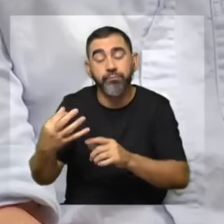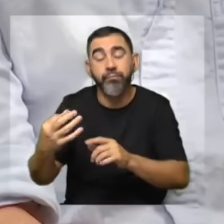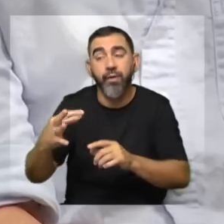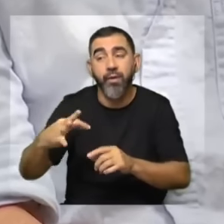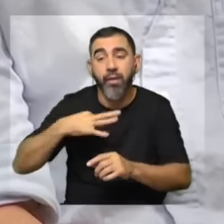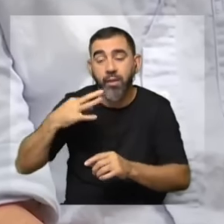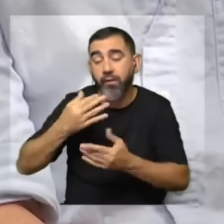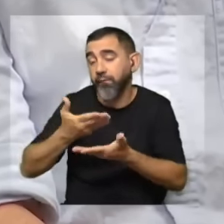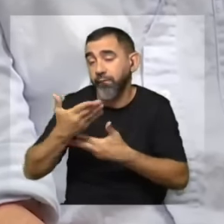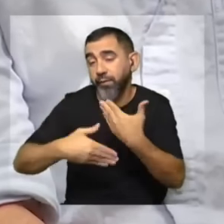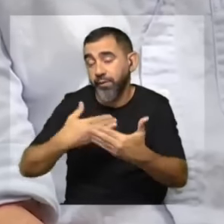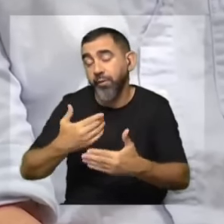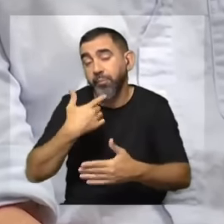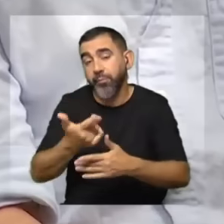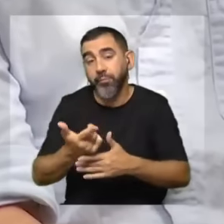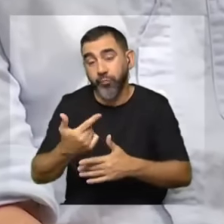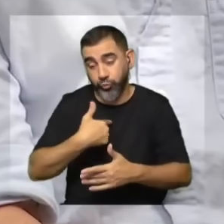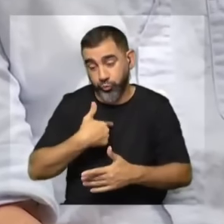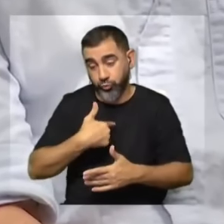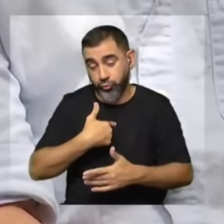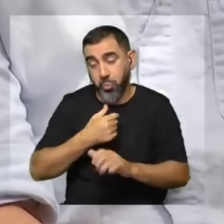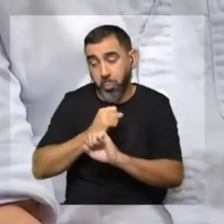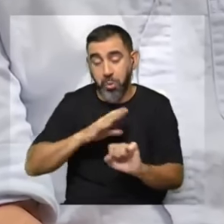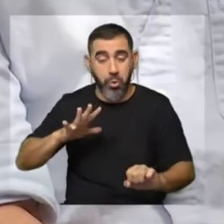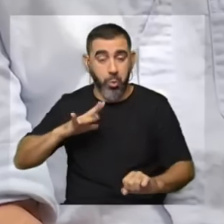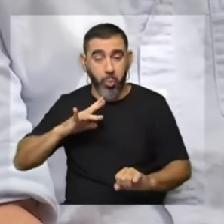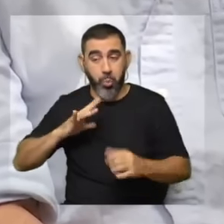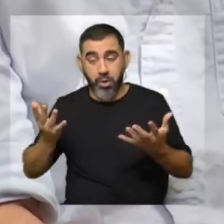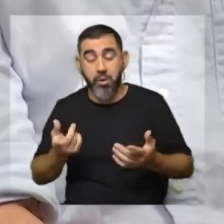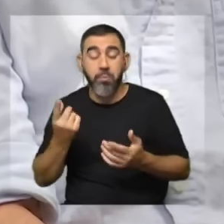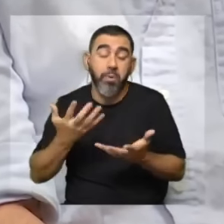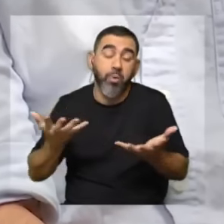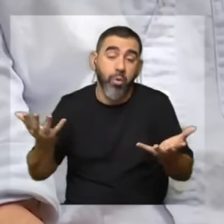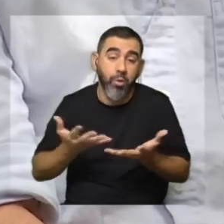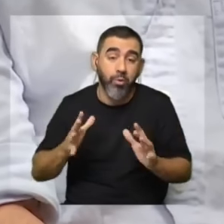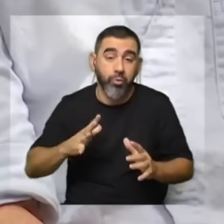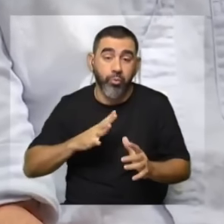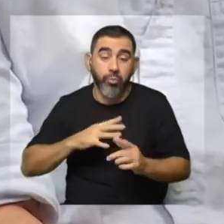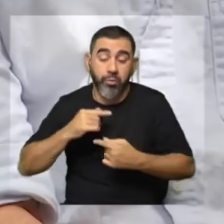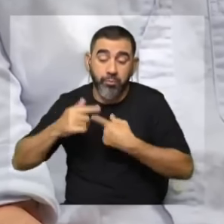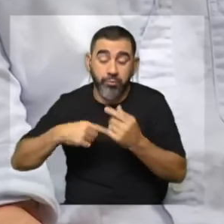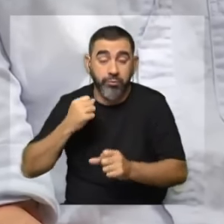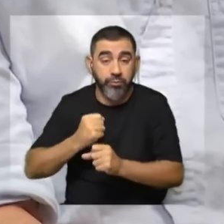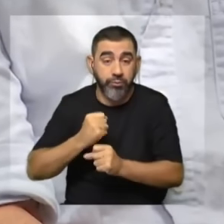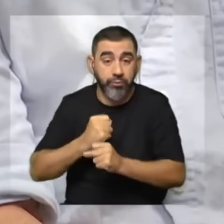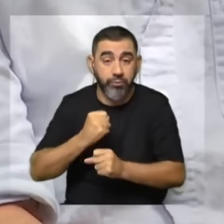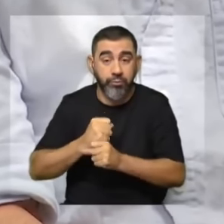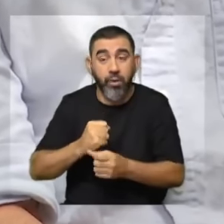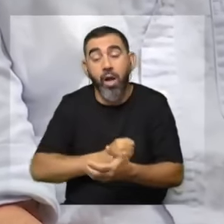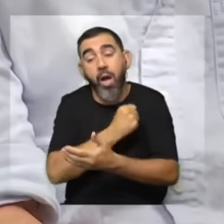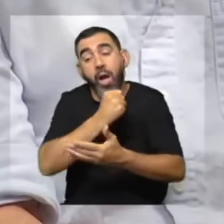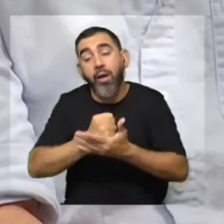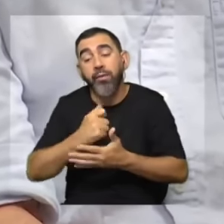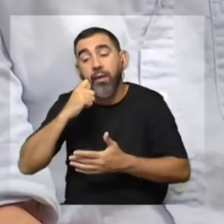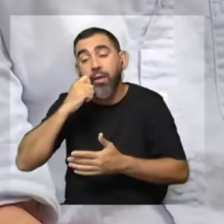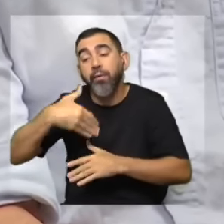vida Cuando mi caso me podía haber jubilado pero en este momento todavía tengo que seguir trabajando No sé hasta cuándo vamos a